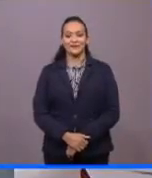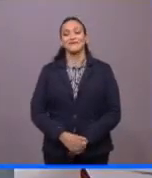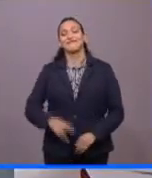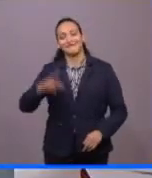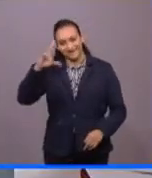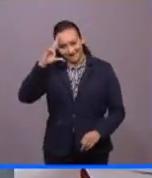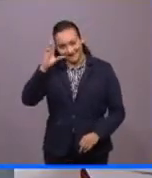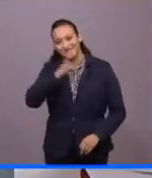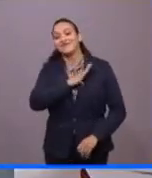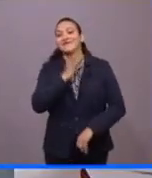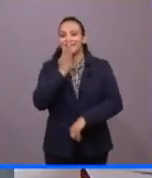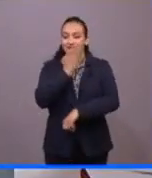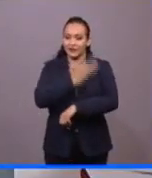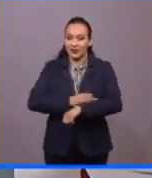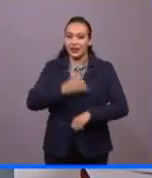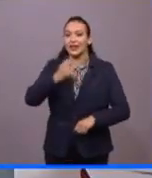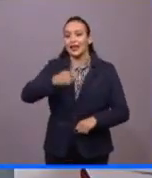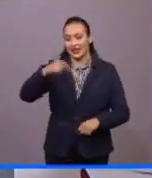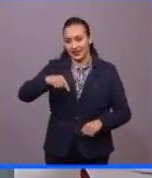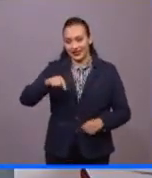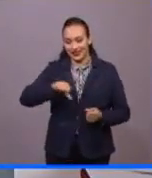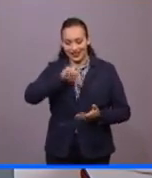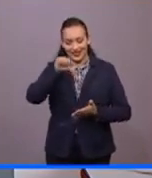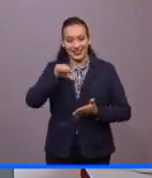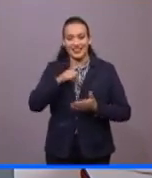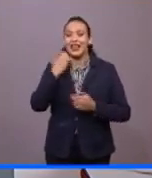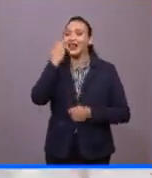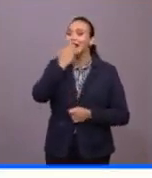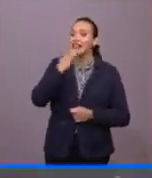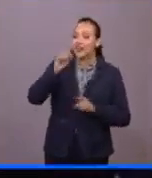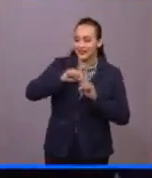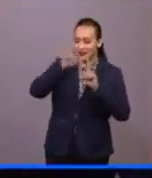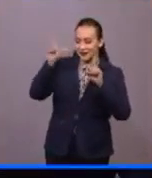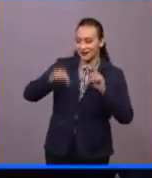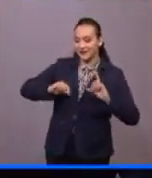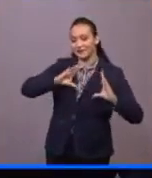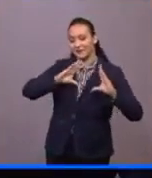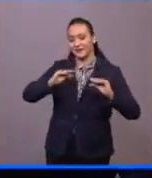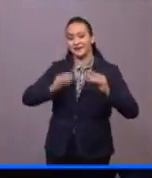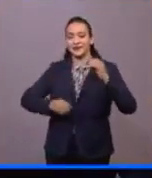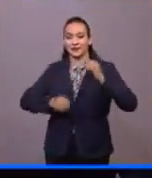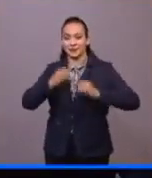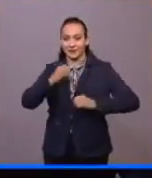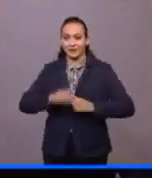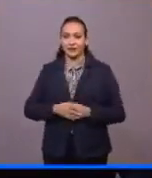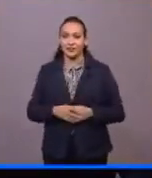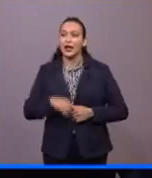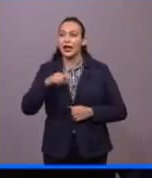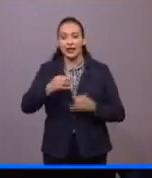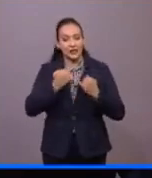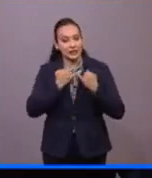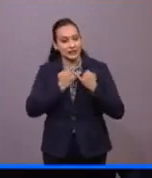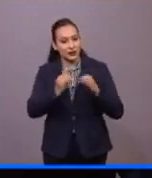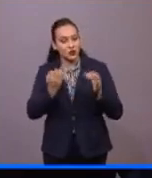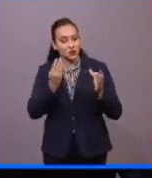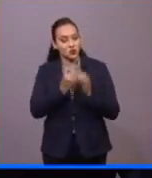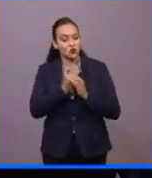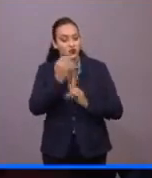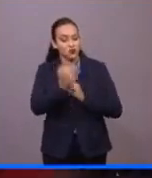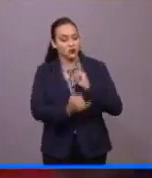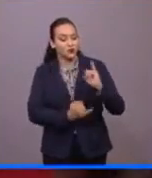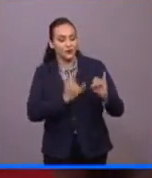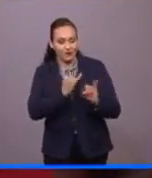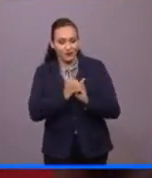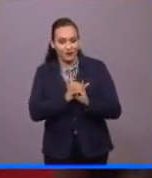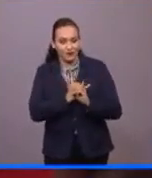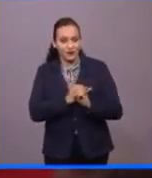Muy buenas tardes, así es, te saludo desde la sede central de la Escuela Federal de Formación Judicial, en donde fue inaugurado el Seminario